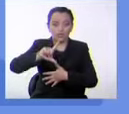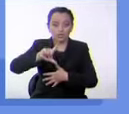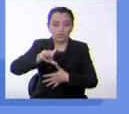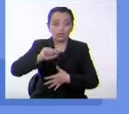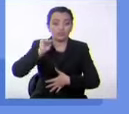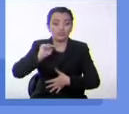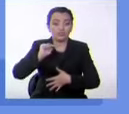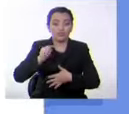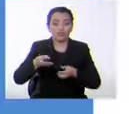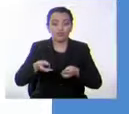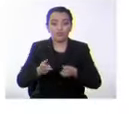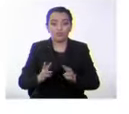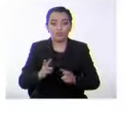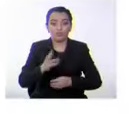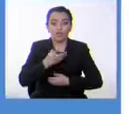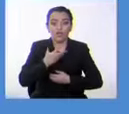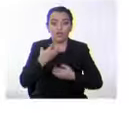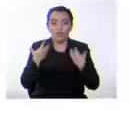gobierno.